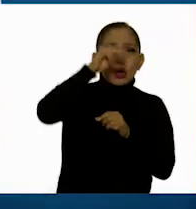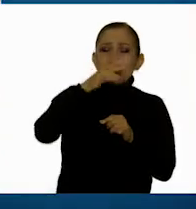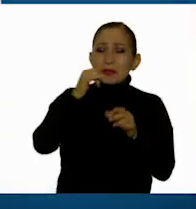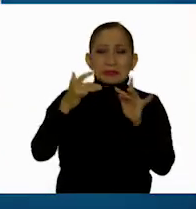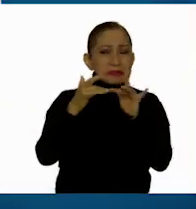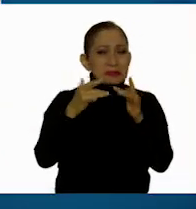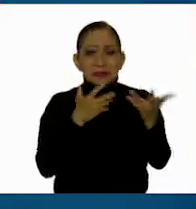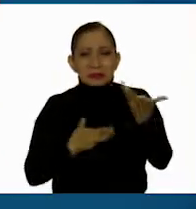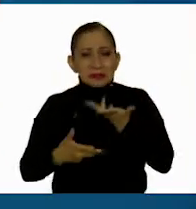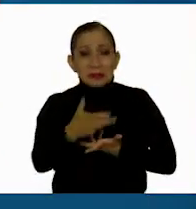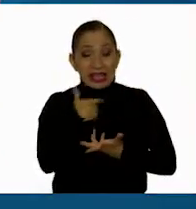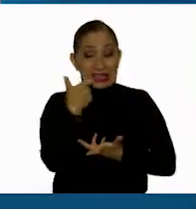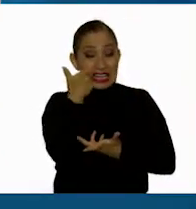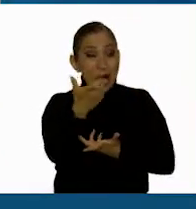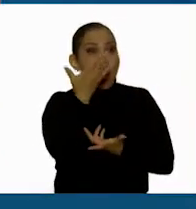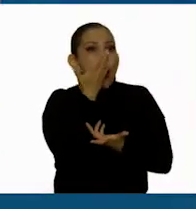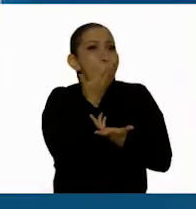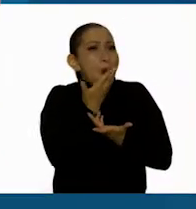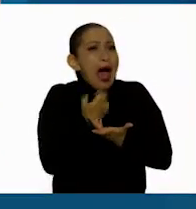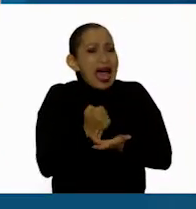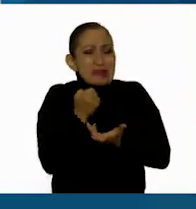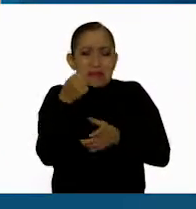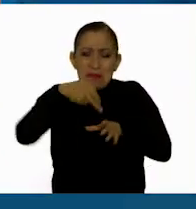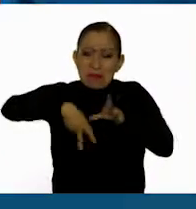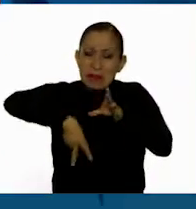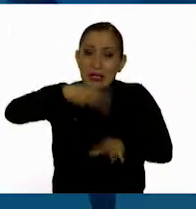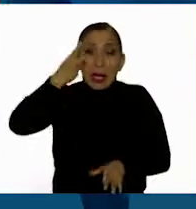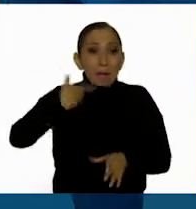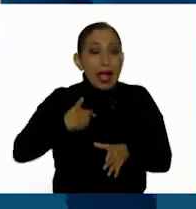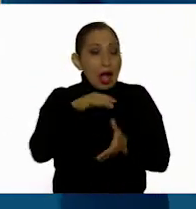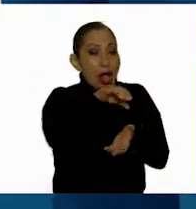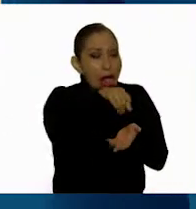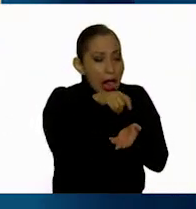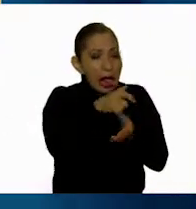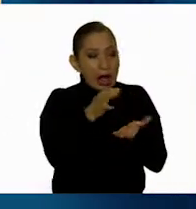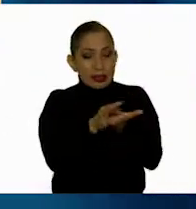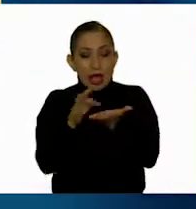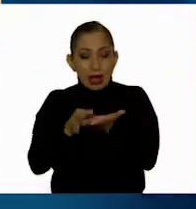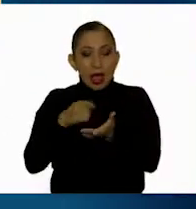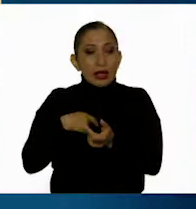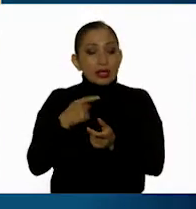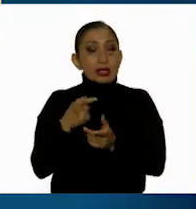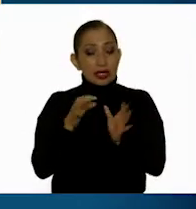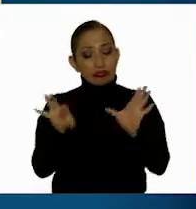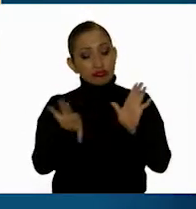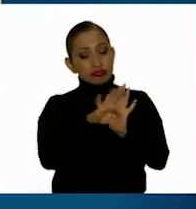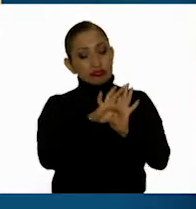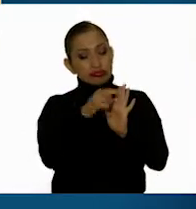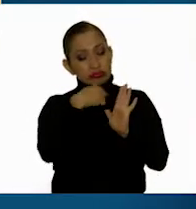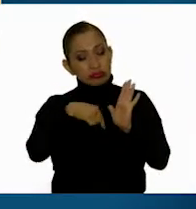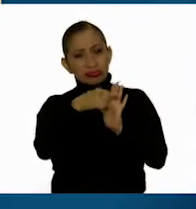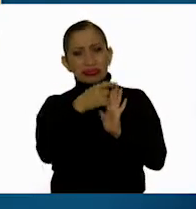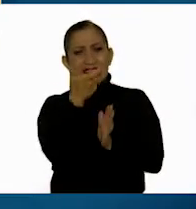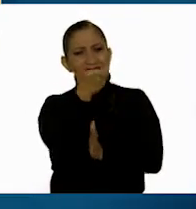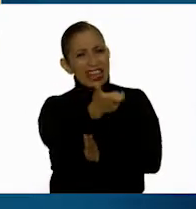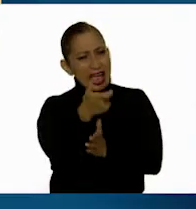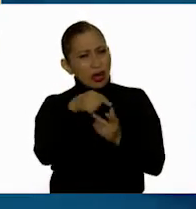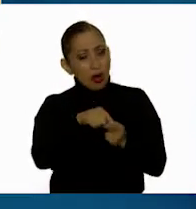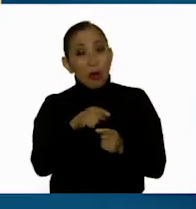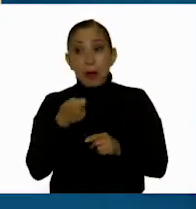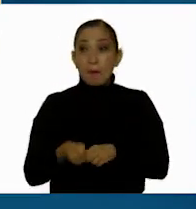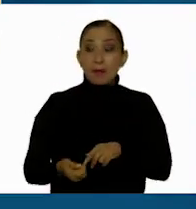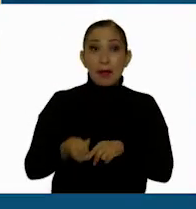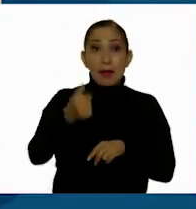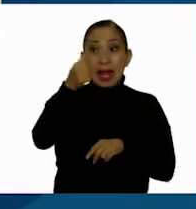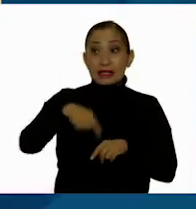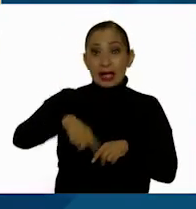estaban prácticamente vacías, pero se acuñaron monedas con su efigie y el escudo imperial. Fue, por cierto, cuando por primera